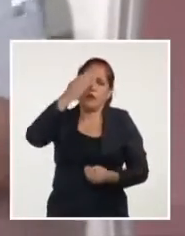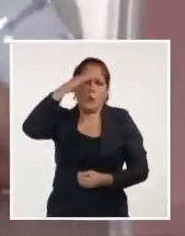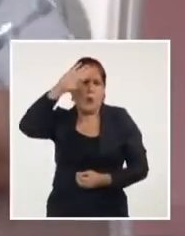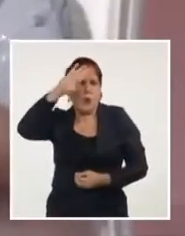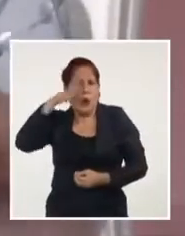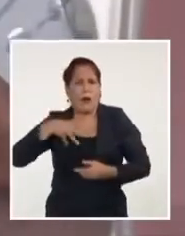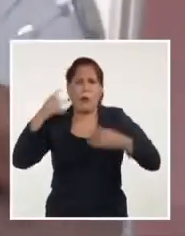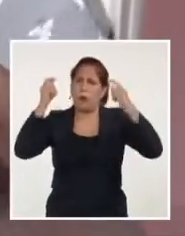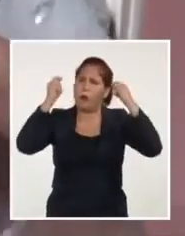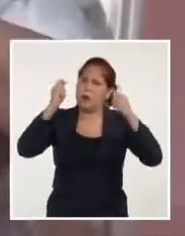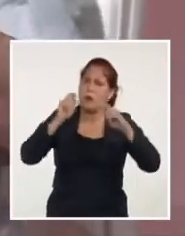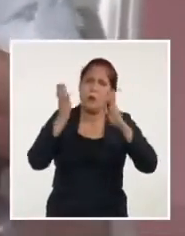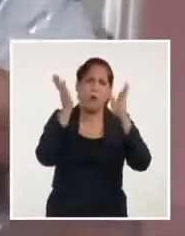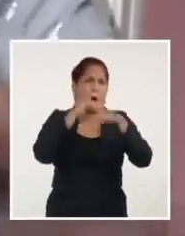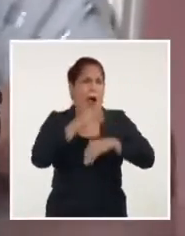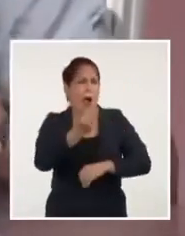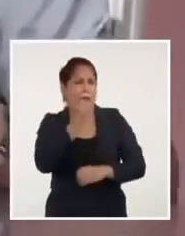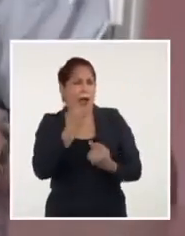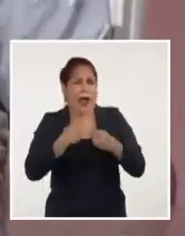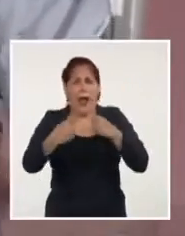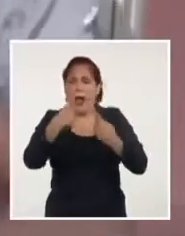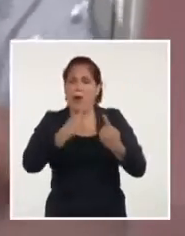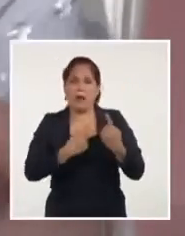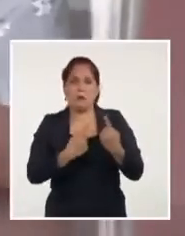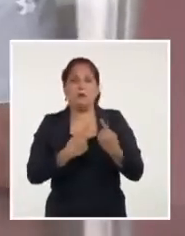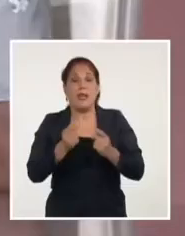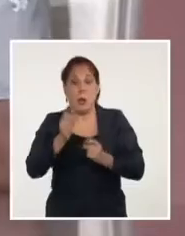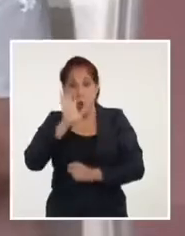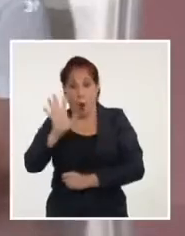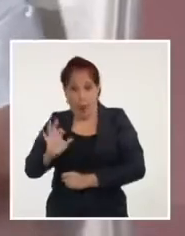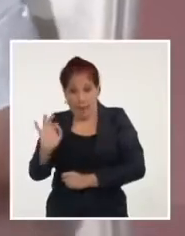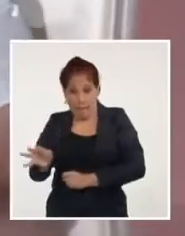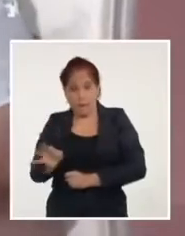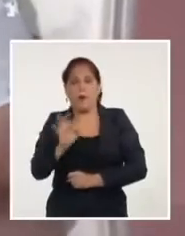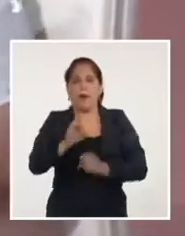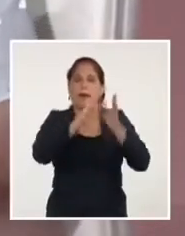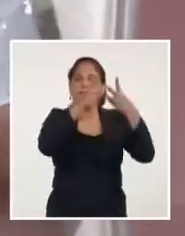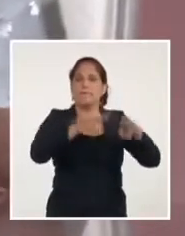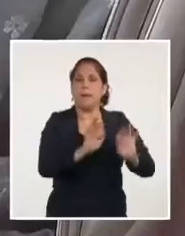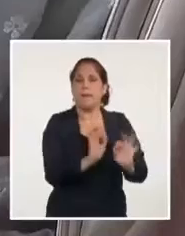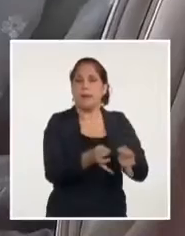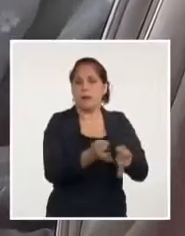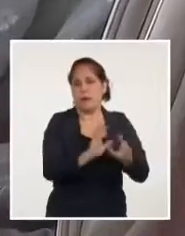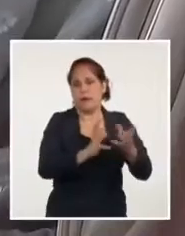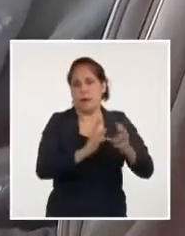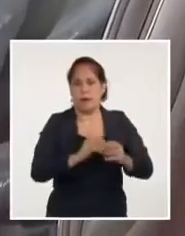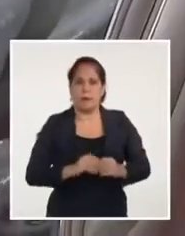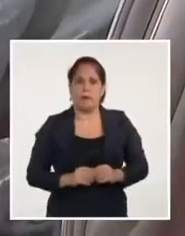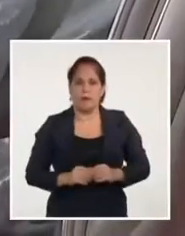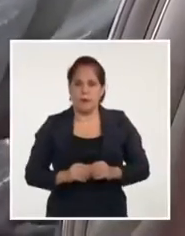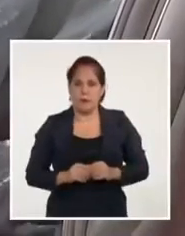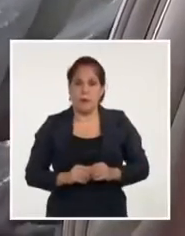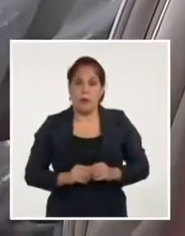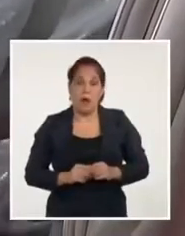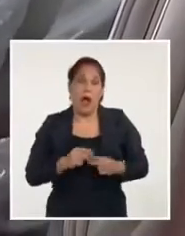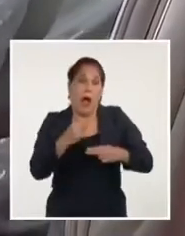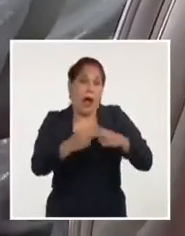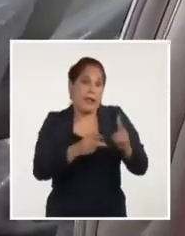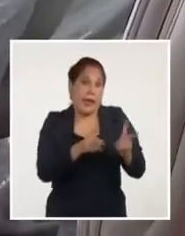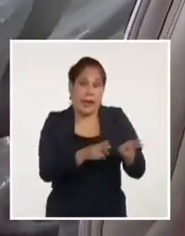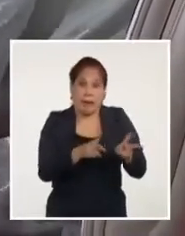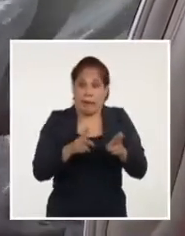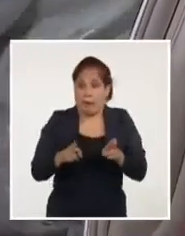un poco de narrativa diferenciadora, pero es que ahora no es tan diferenciadora. Pero por eso te construyen escenas como esa